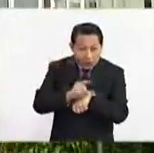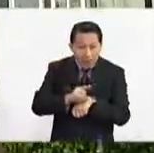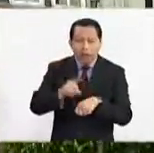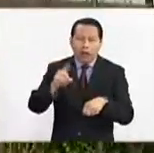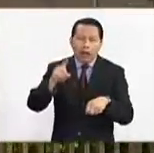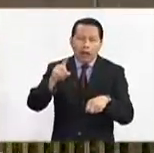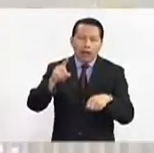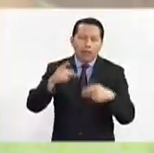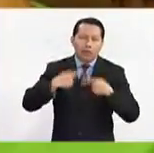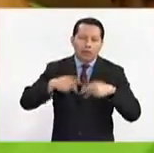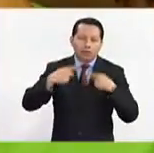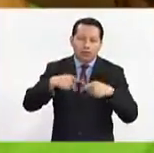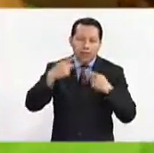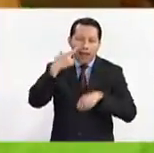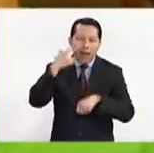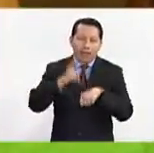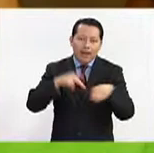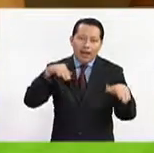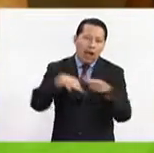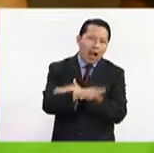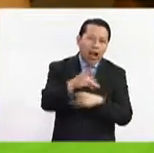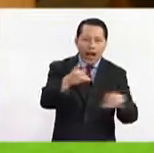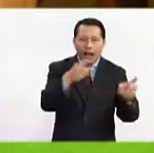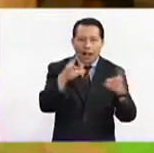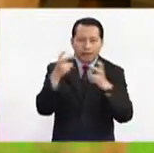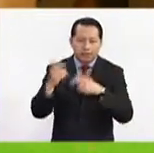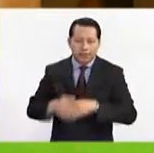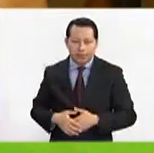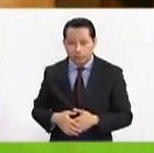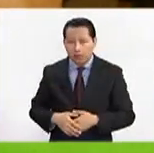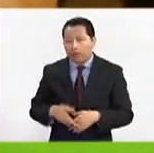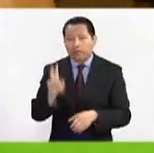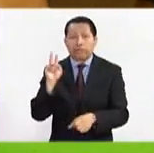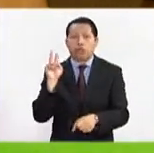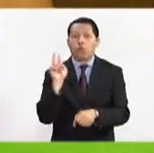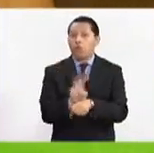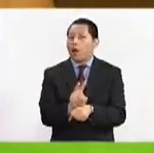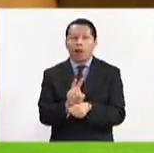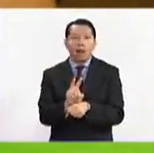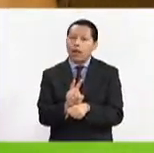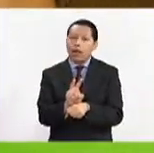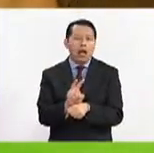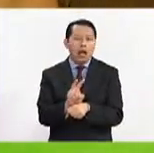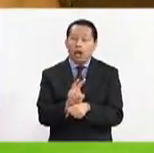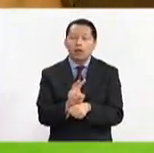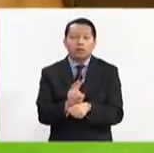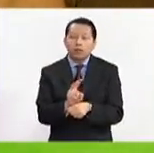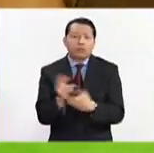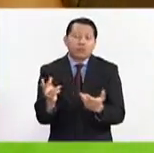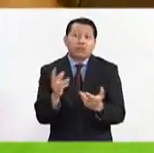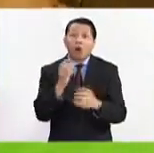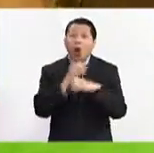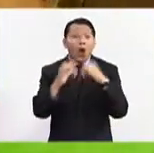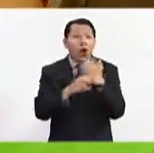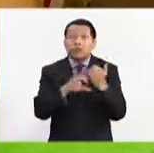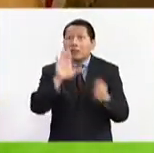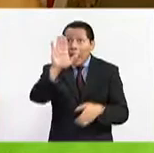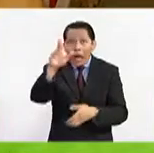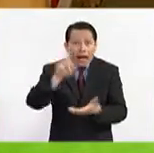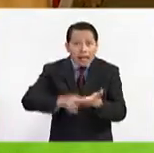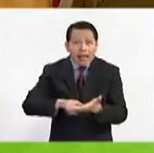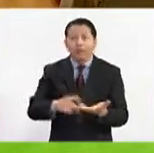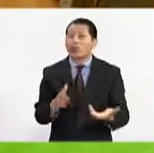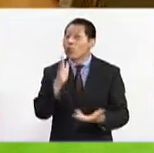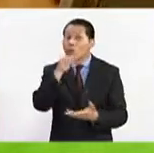sus pertenencias. Guardias porque tenemos todas las cosas ahí, no hemos podido ingresar